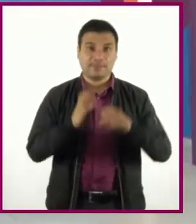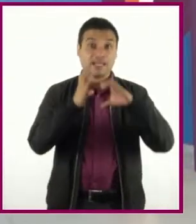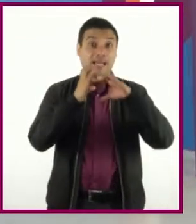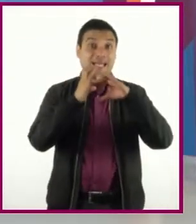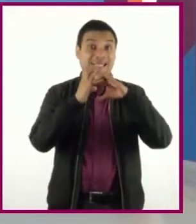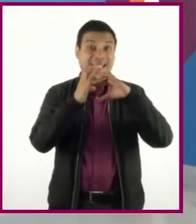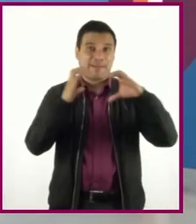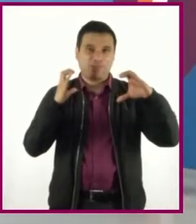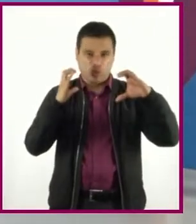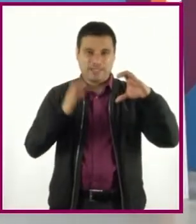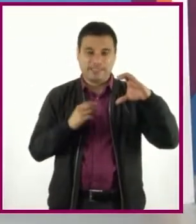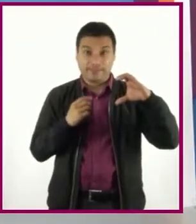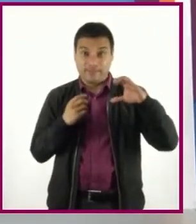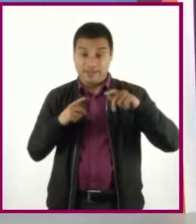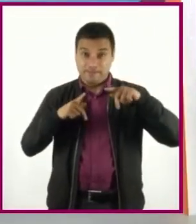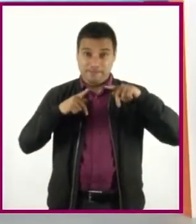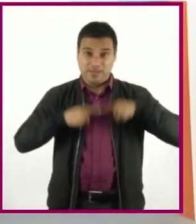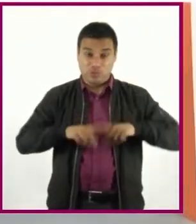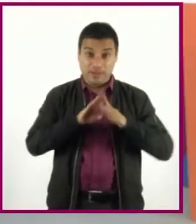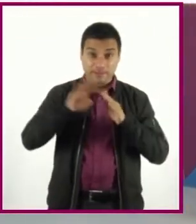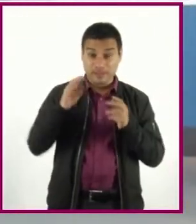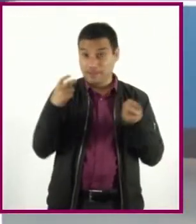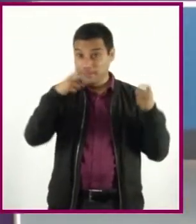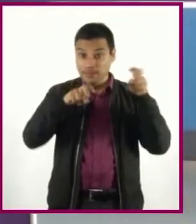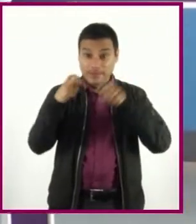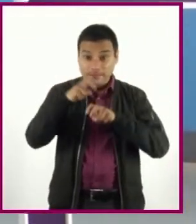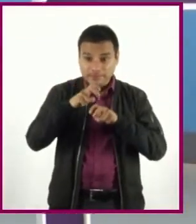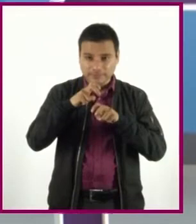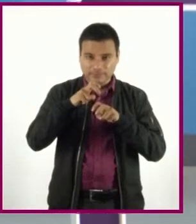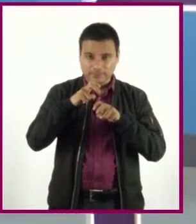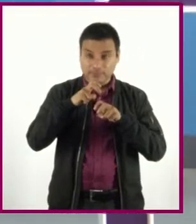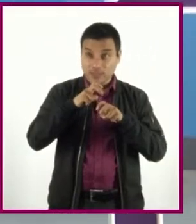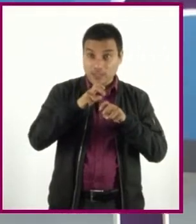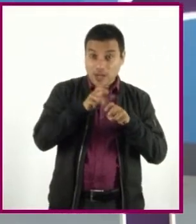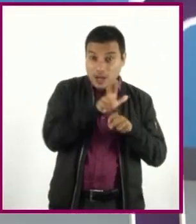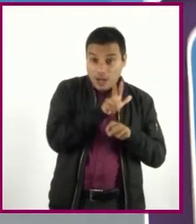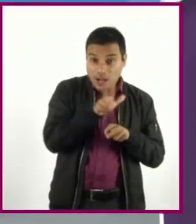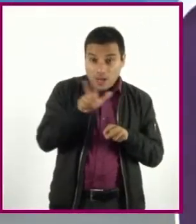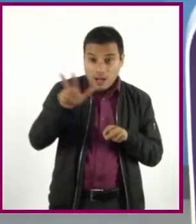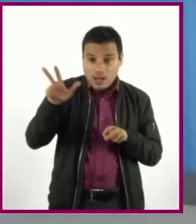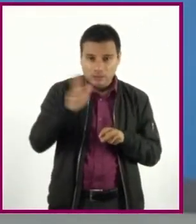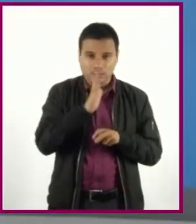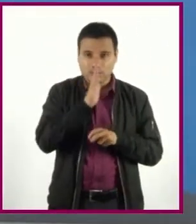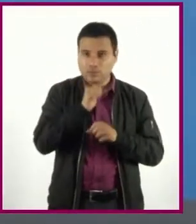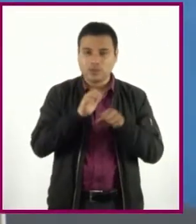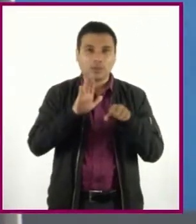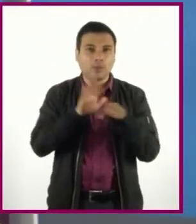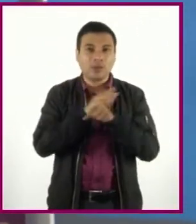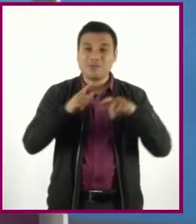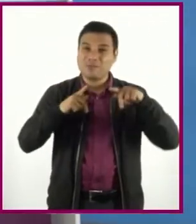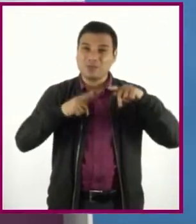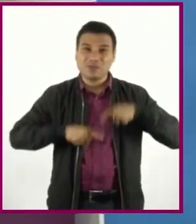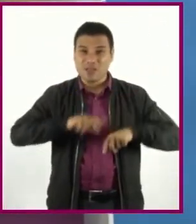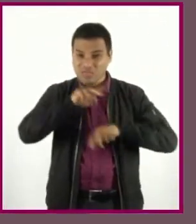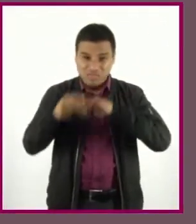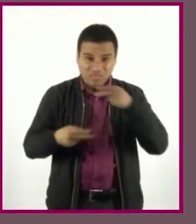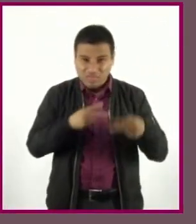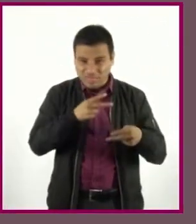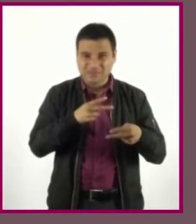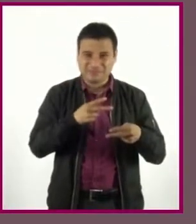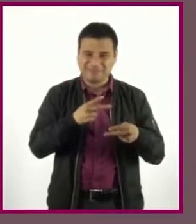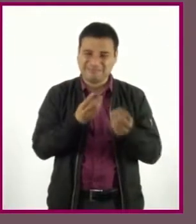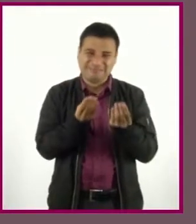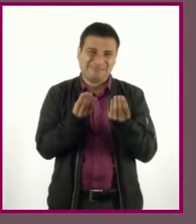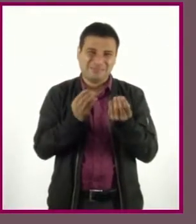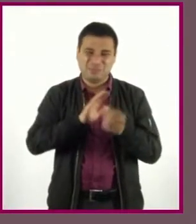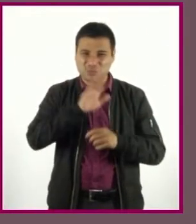ha demostrado ser un intento muy letal, pues ha cobrado más de una treintena de vidas desde 2015.